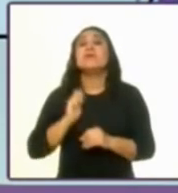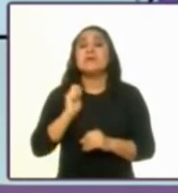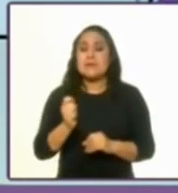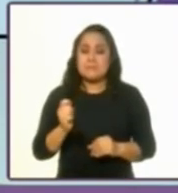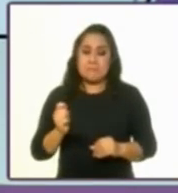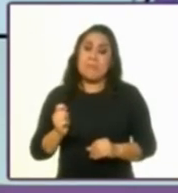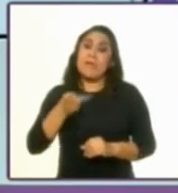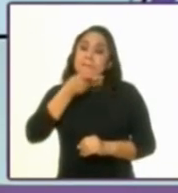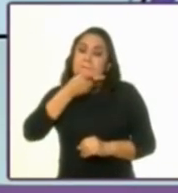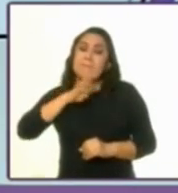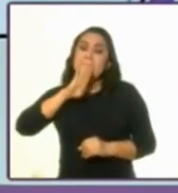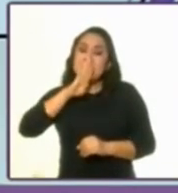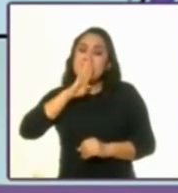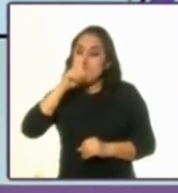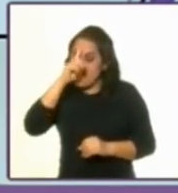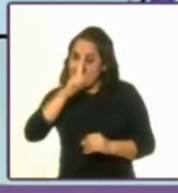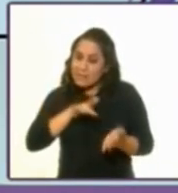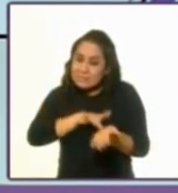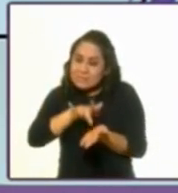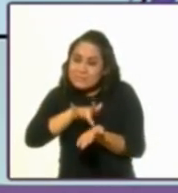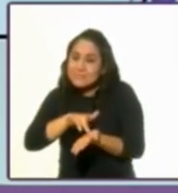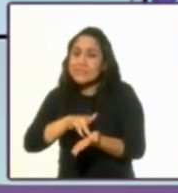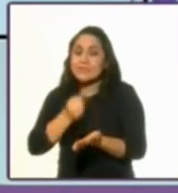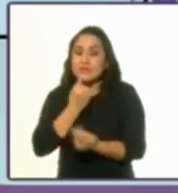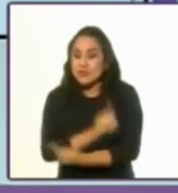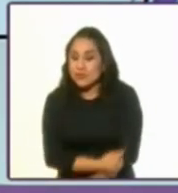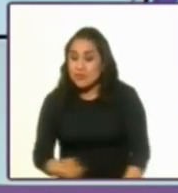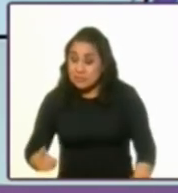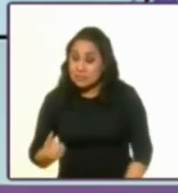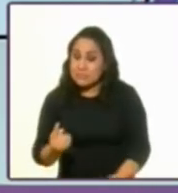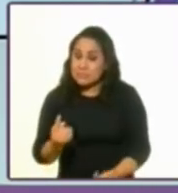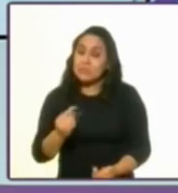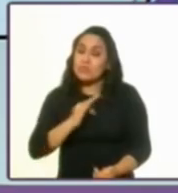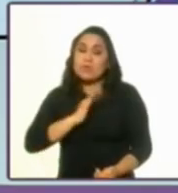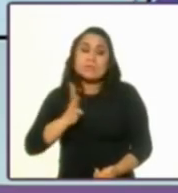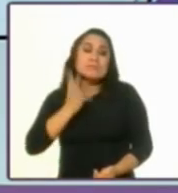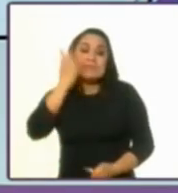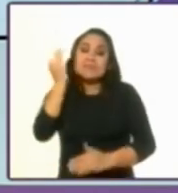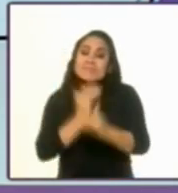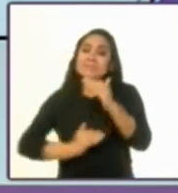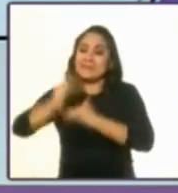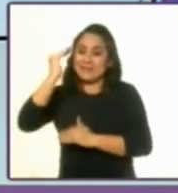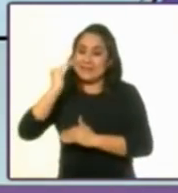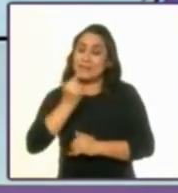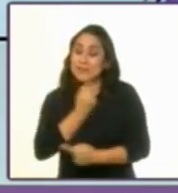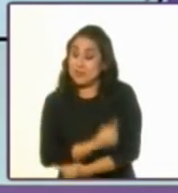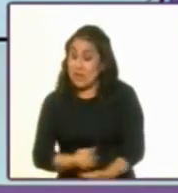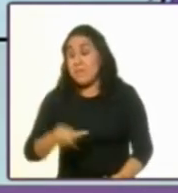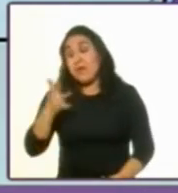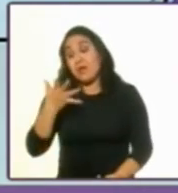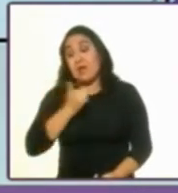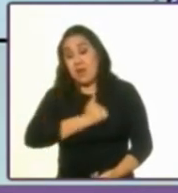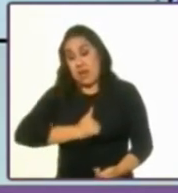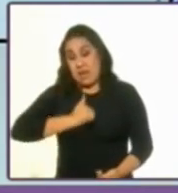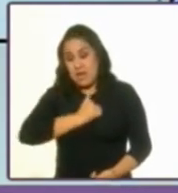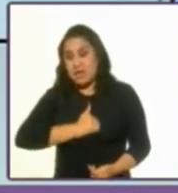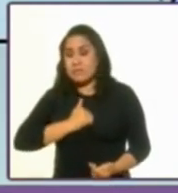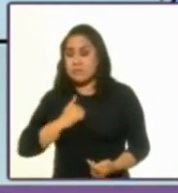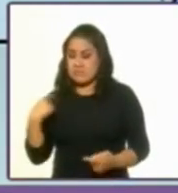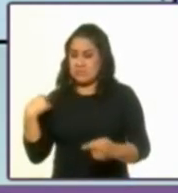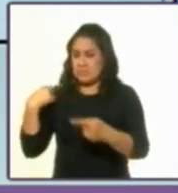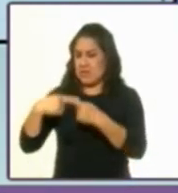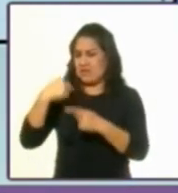padres de familia en la educación de sus hijos garantiza el éxito académico de los estudiantes pero desafortunadamente en los últimos